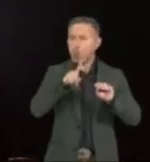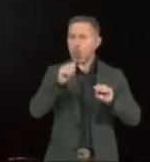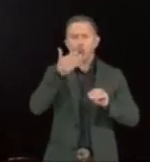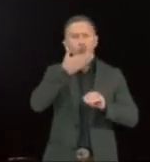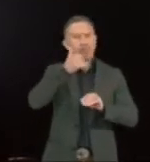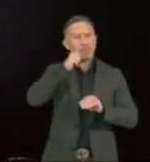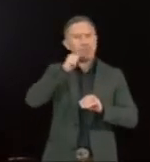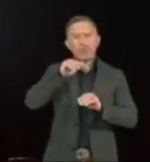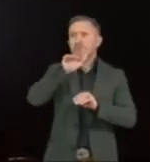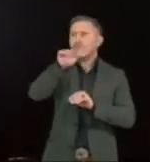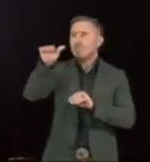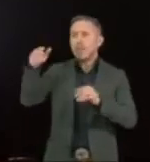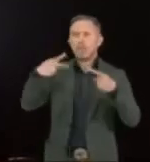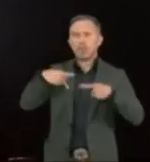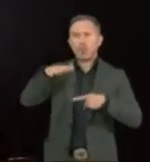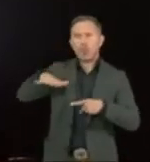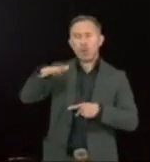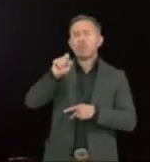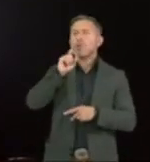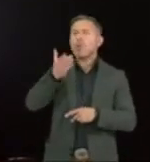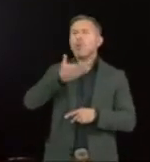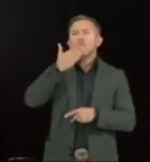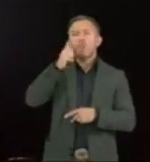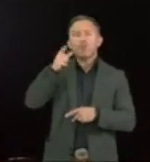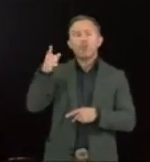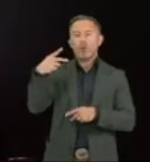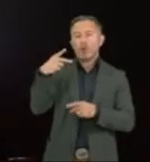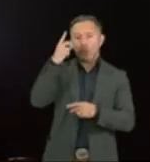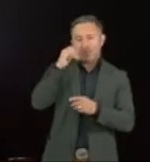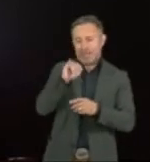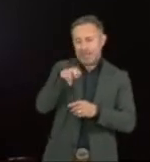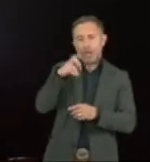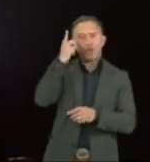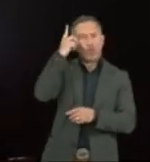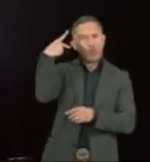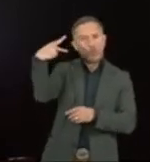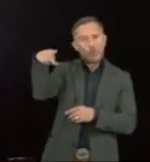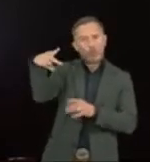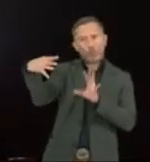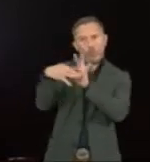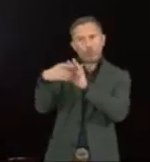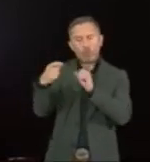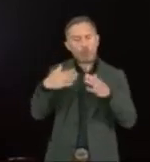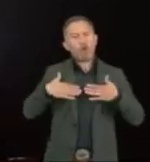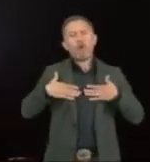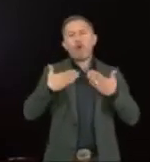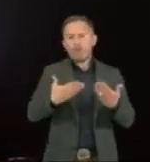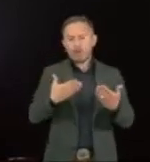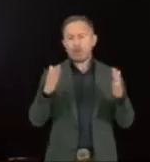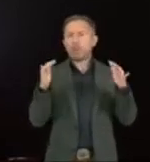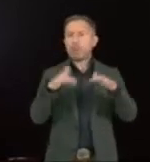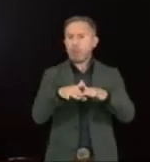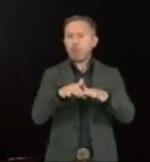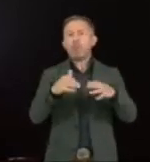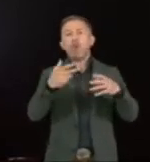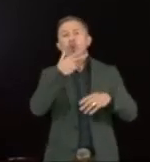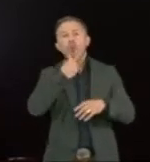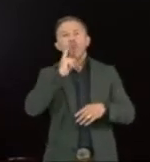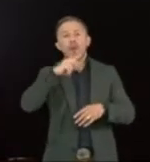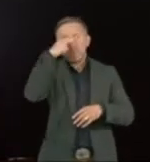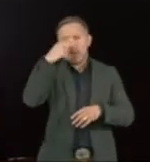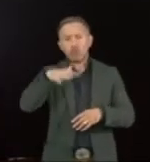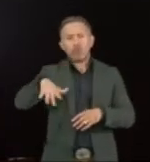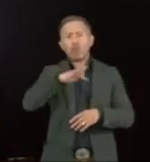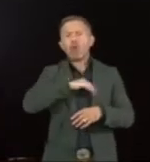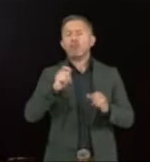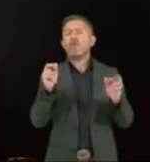está confió en su gene y volvió a apropiarse de este proceso para hacer realidad las condiciones para que las y los mexicanos pudiéramos votar con